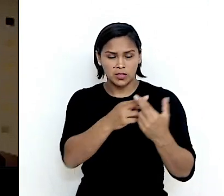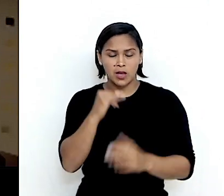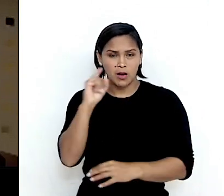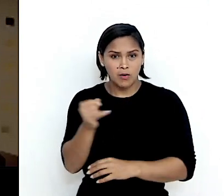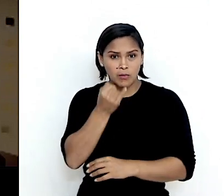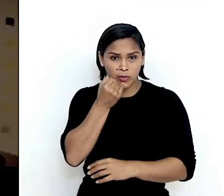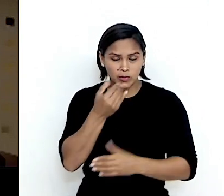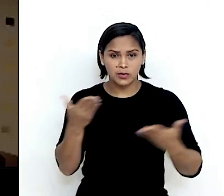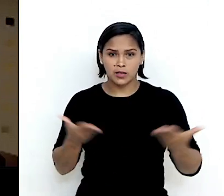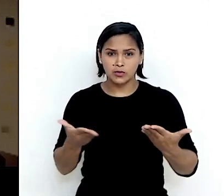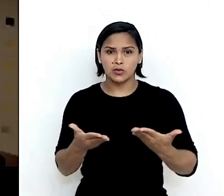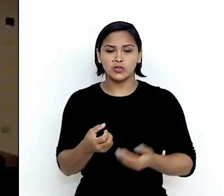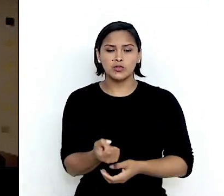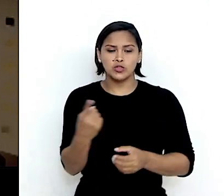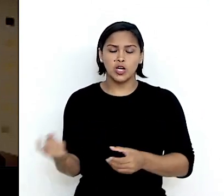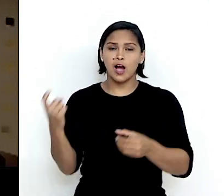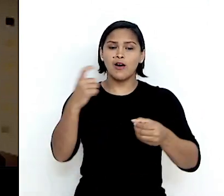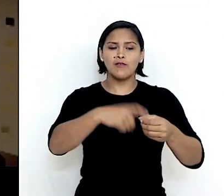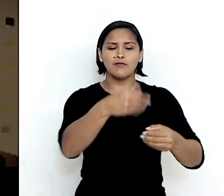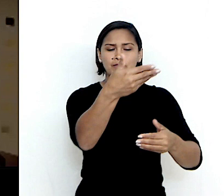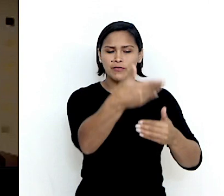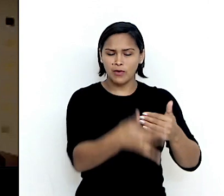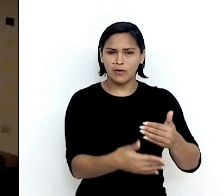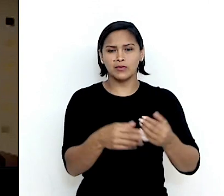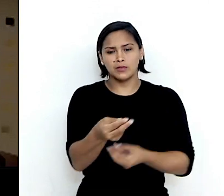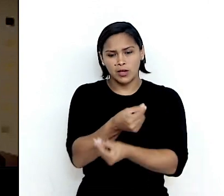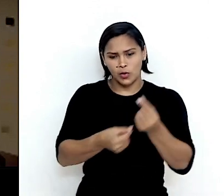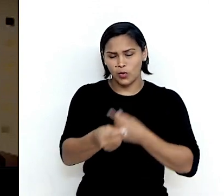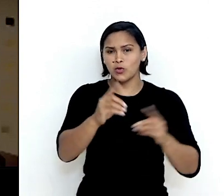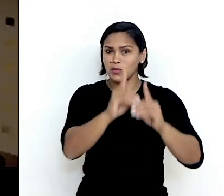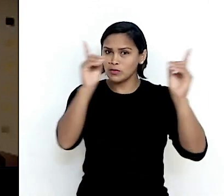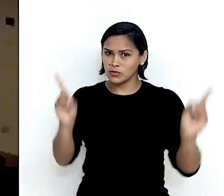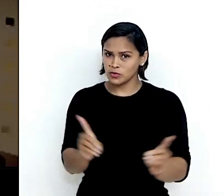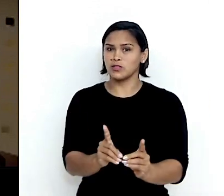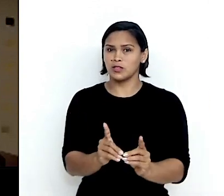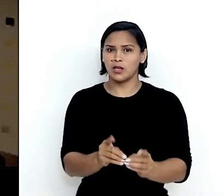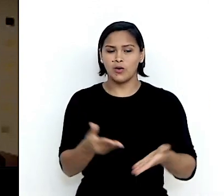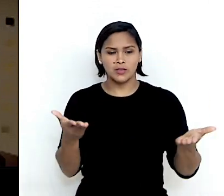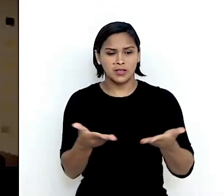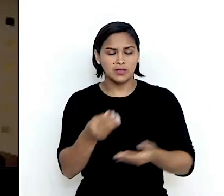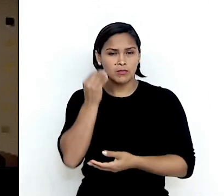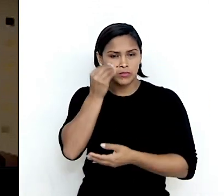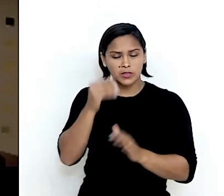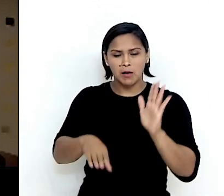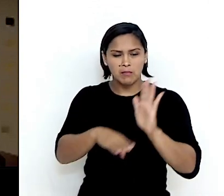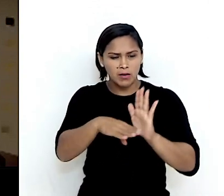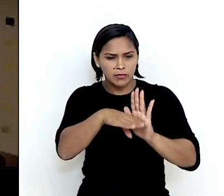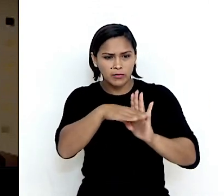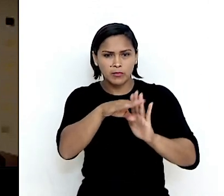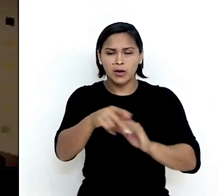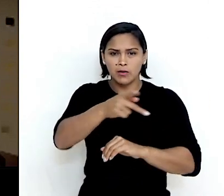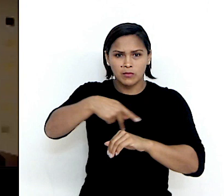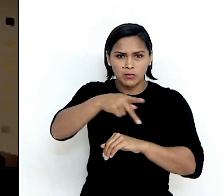a la recuperación. La economía digital se está poniendo a prueba y cada vez más el país cada país debe apuntar a